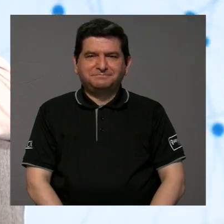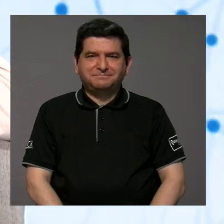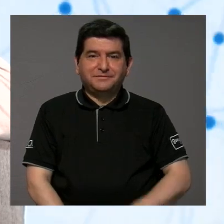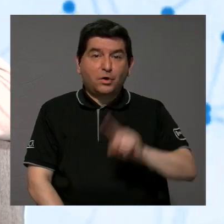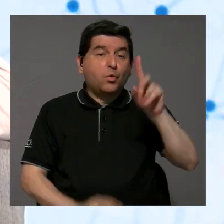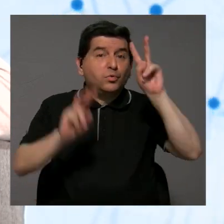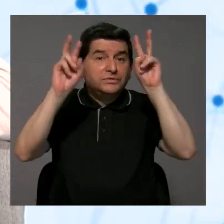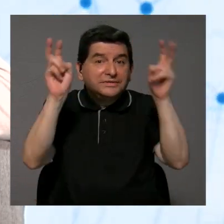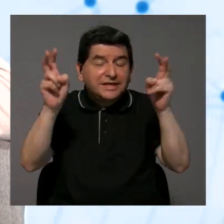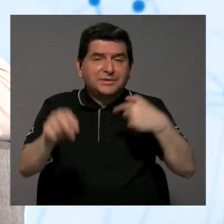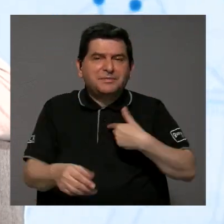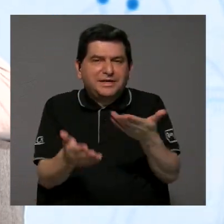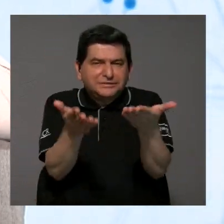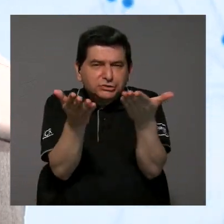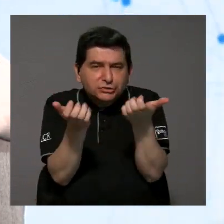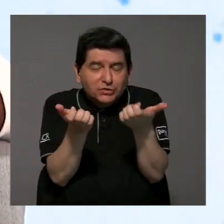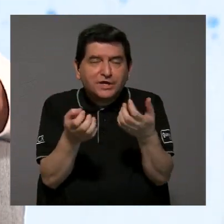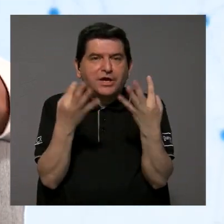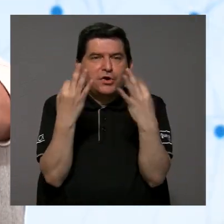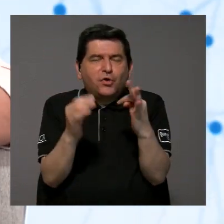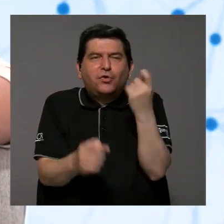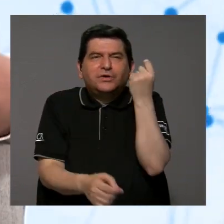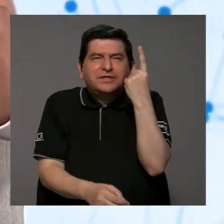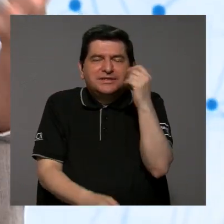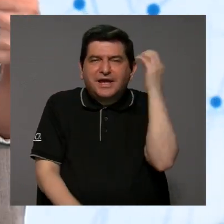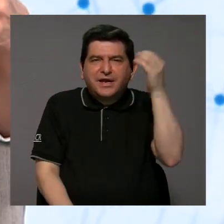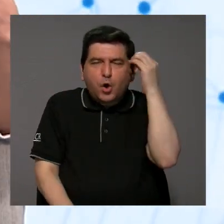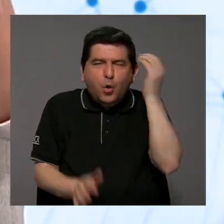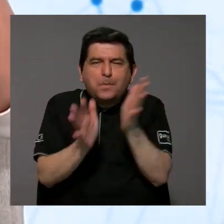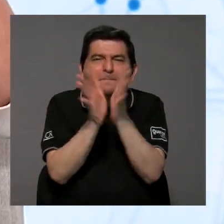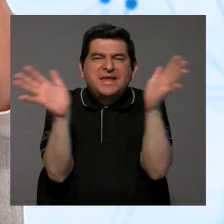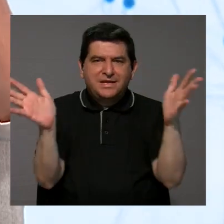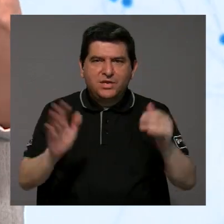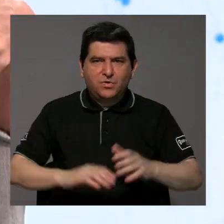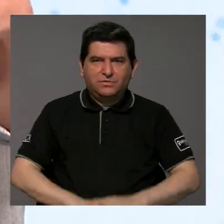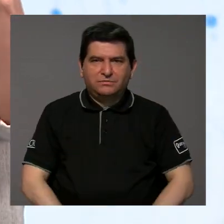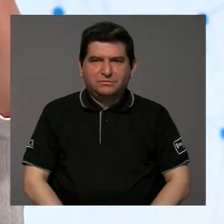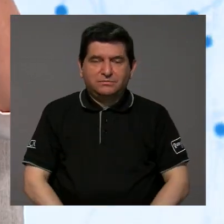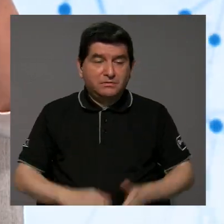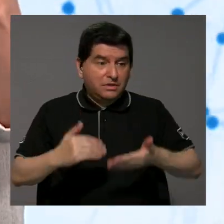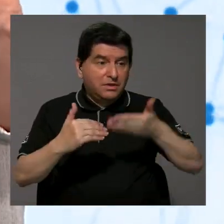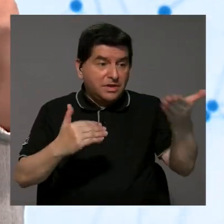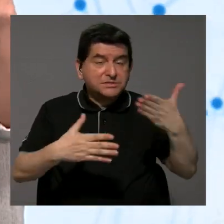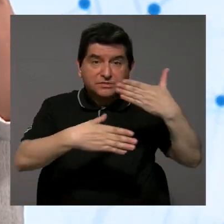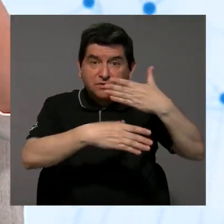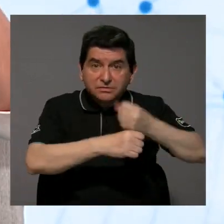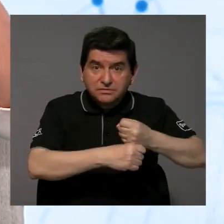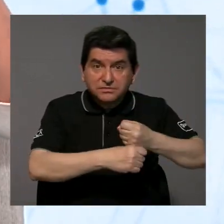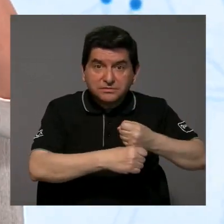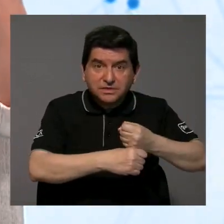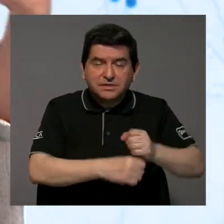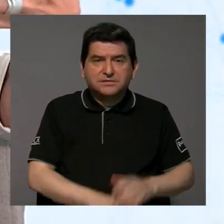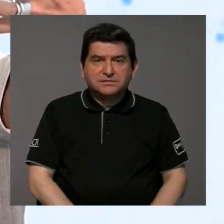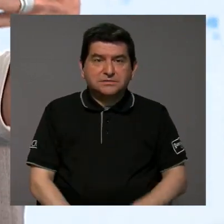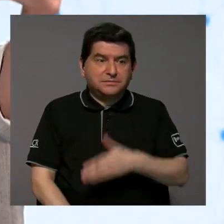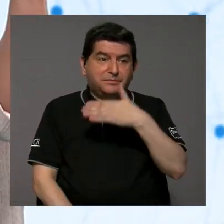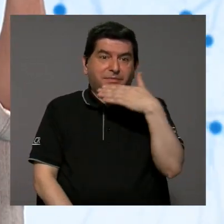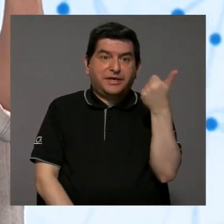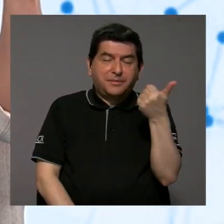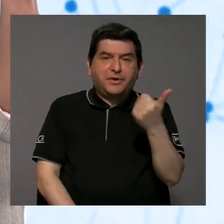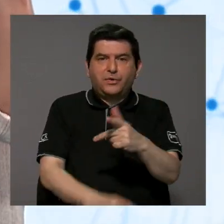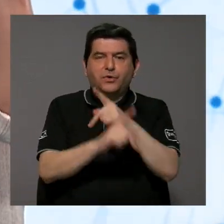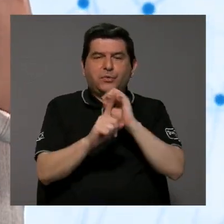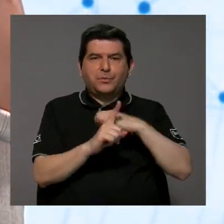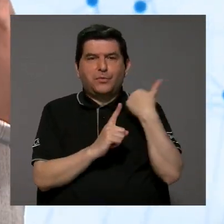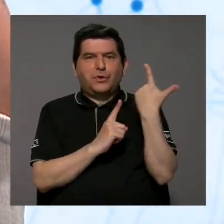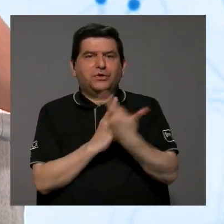Uno de los temas que estamos tratando de entender opinión pública, porque las cosas que se han hecho para hacer mejor la